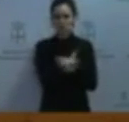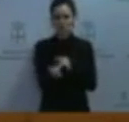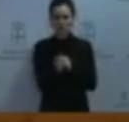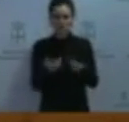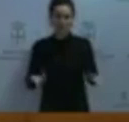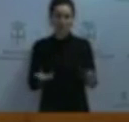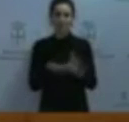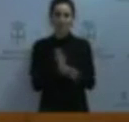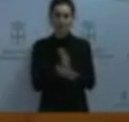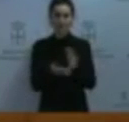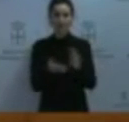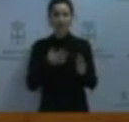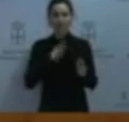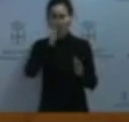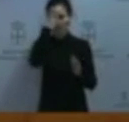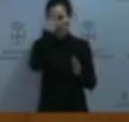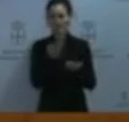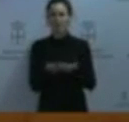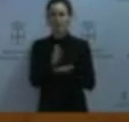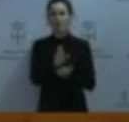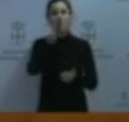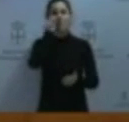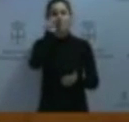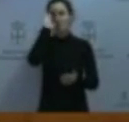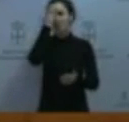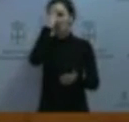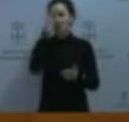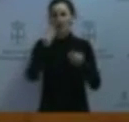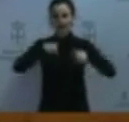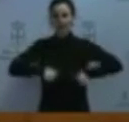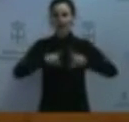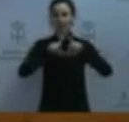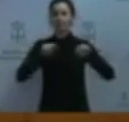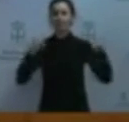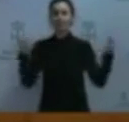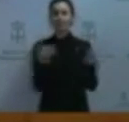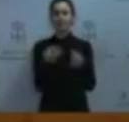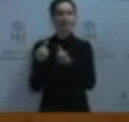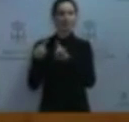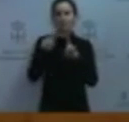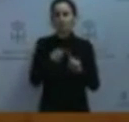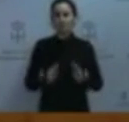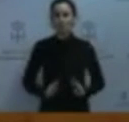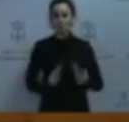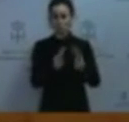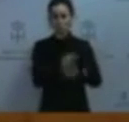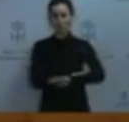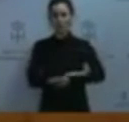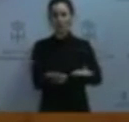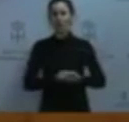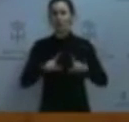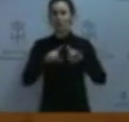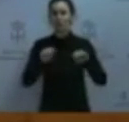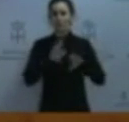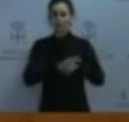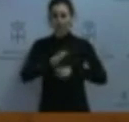nuestra moción. El turismo, principalmente en Asturias, debería de haber sido una actividad enfocada desde el Gobierno asturiano para